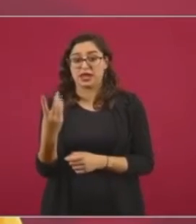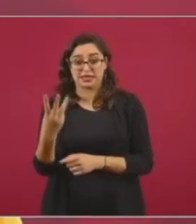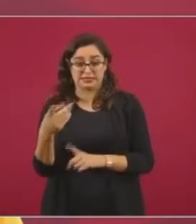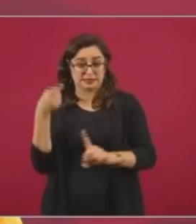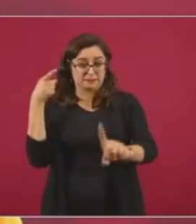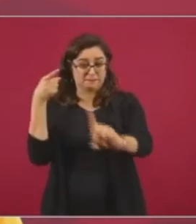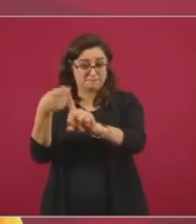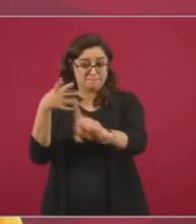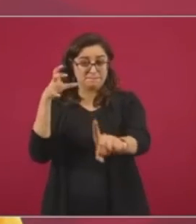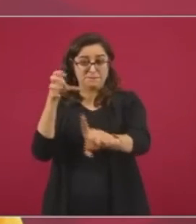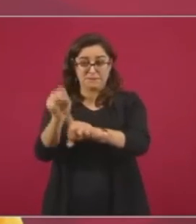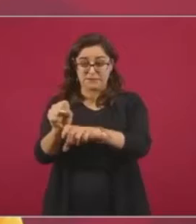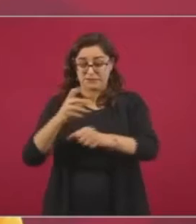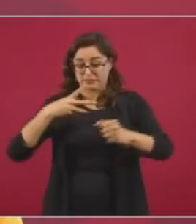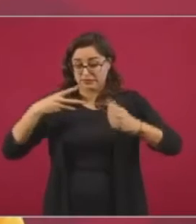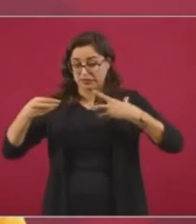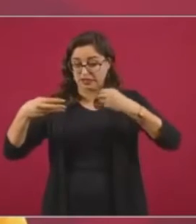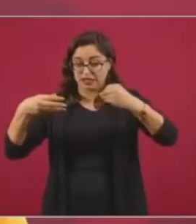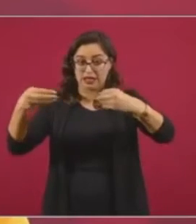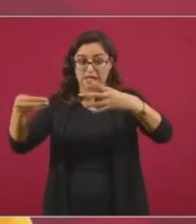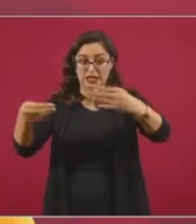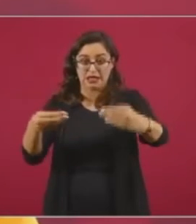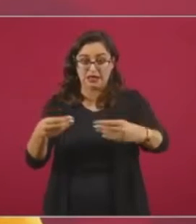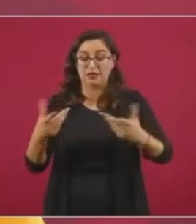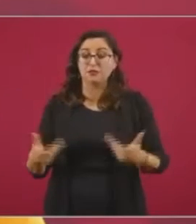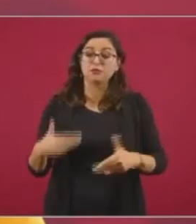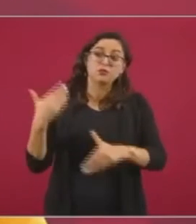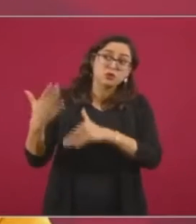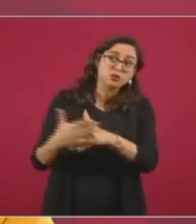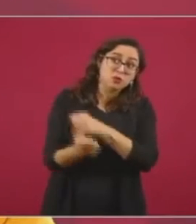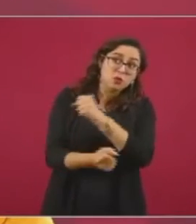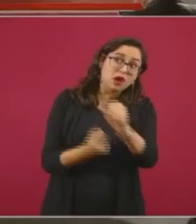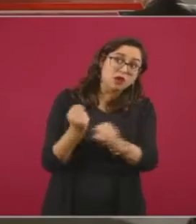poner fin a la epidemia del SIDA para el año 2030.